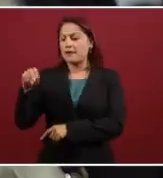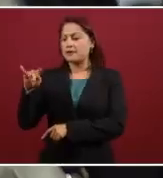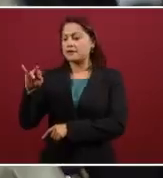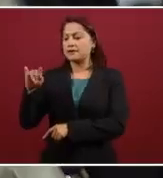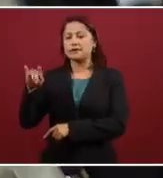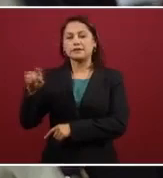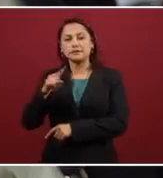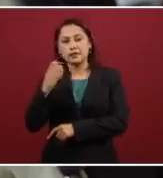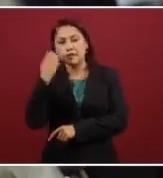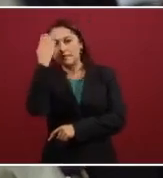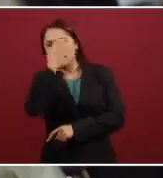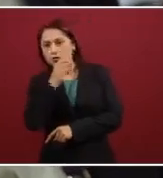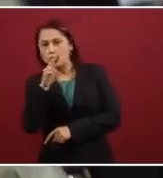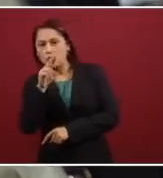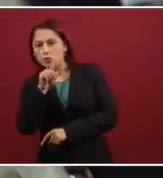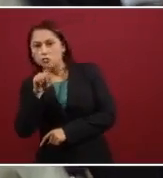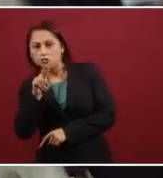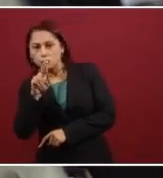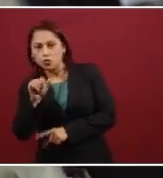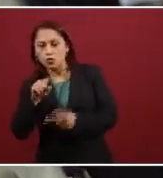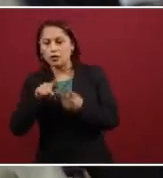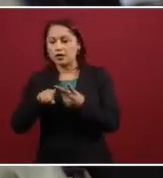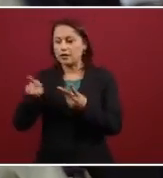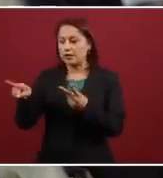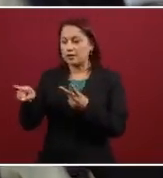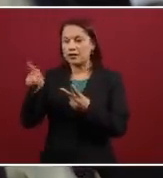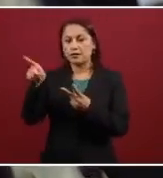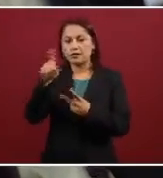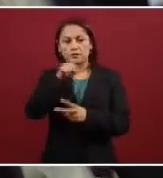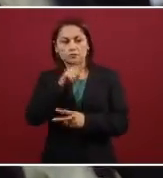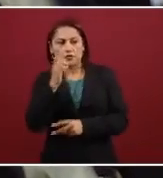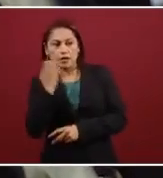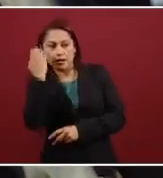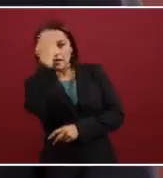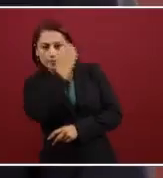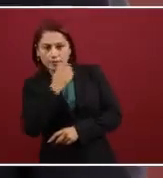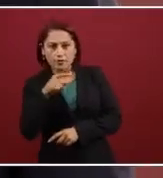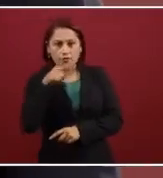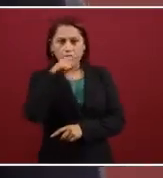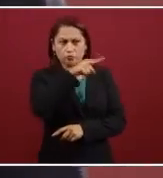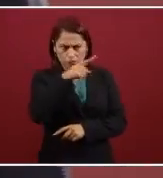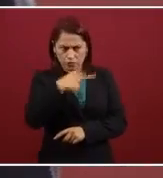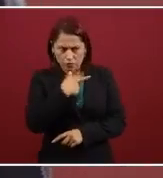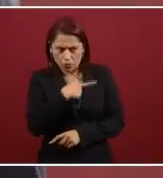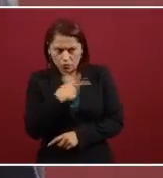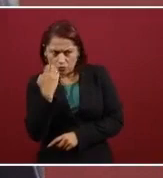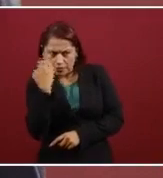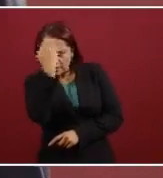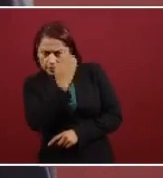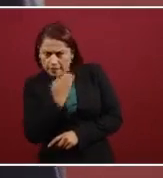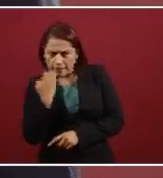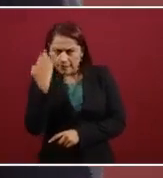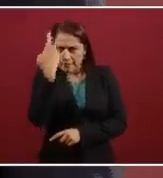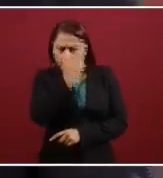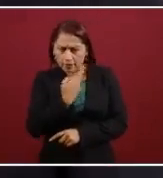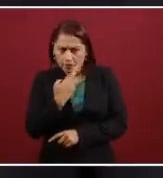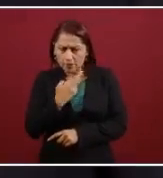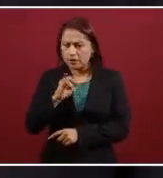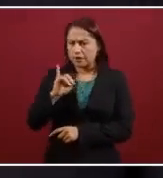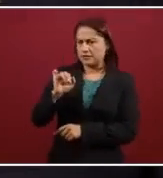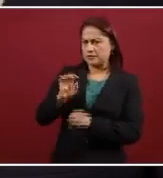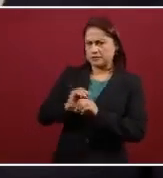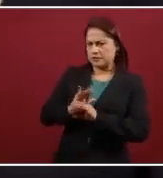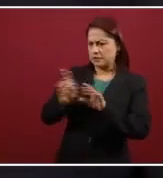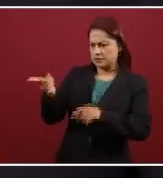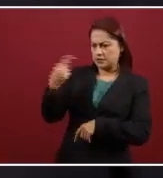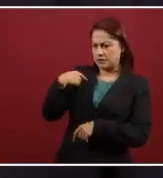usted. ¿Al presidente de México le gusta que lo evalúe sí, su propio gabinete? Claro, y el pueblo. Además, sí, yo tengo